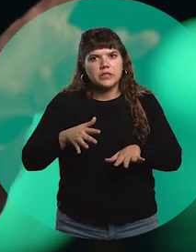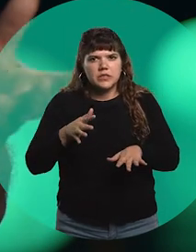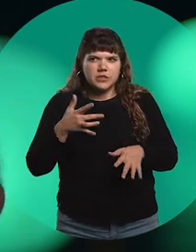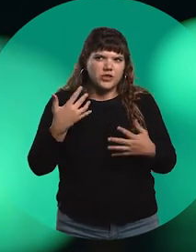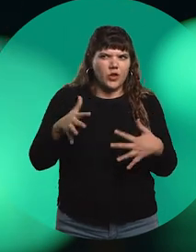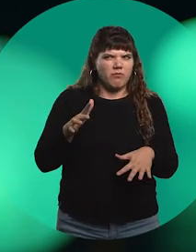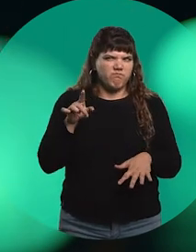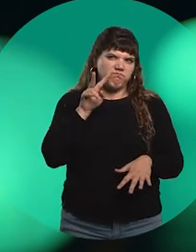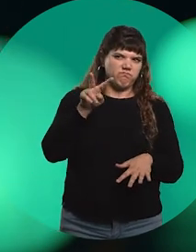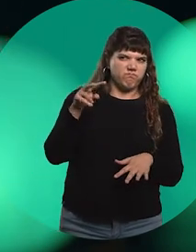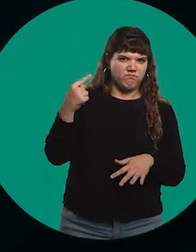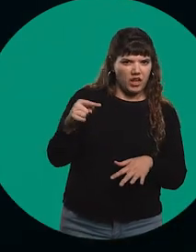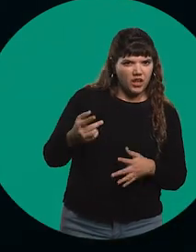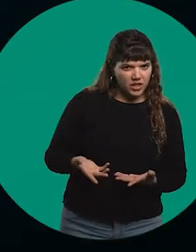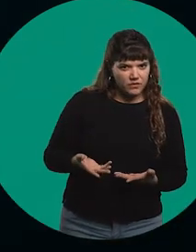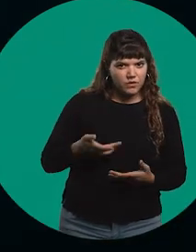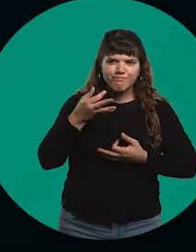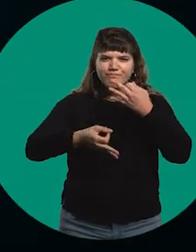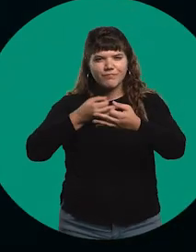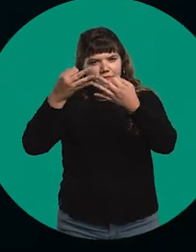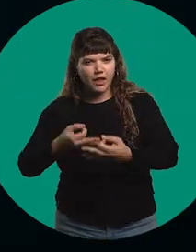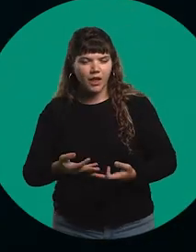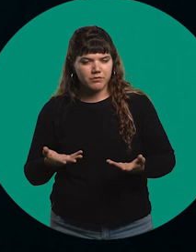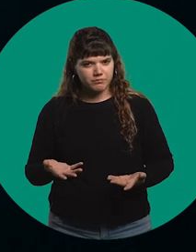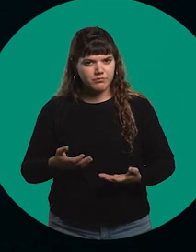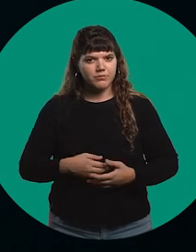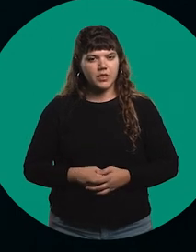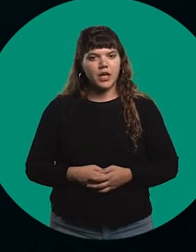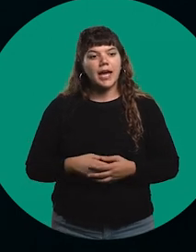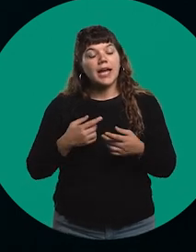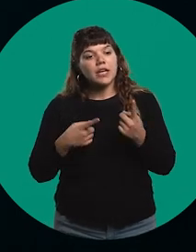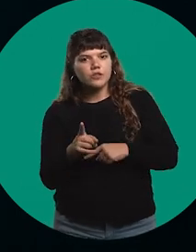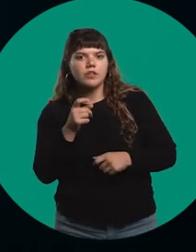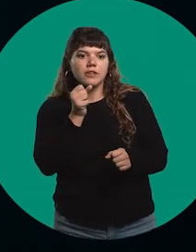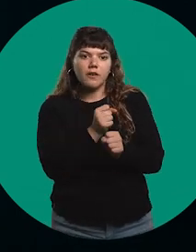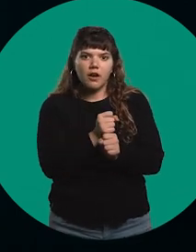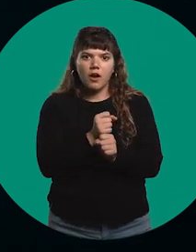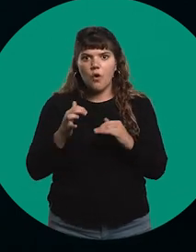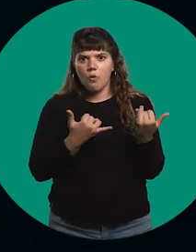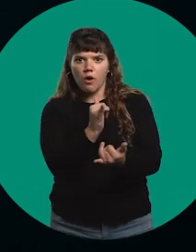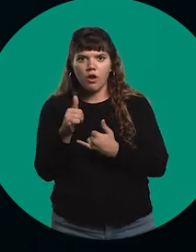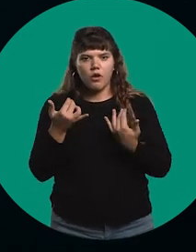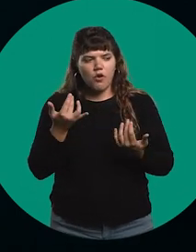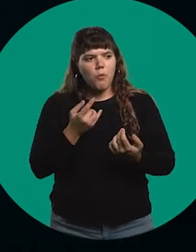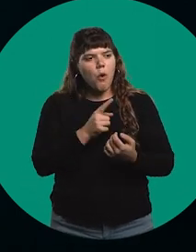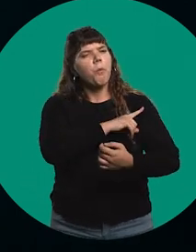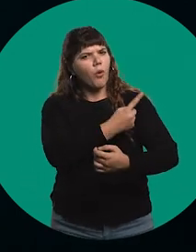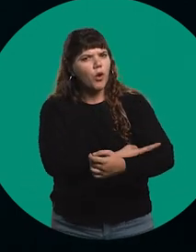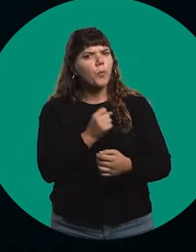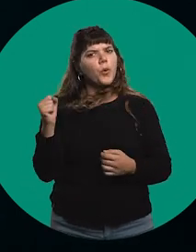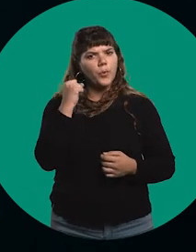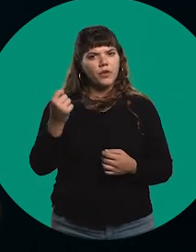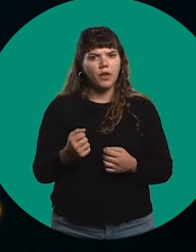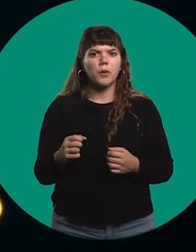perverso. También esto de trabajar con el juego es un poder, un poder